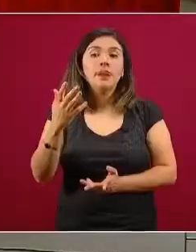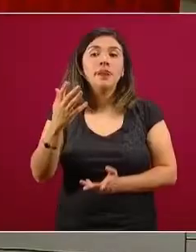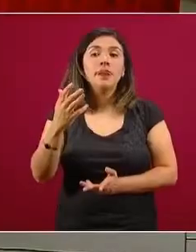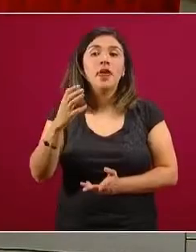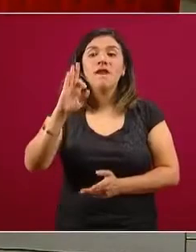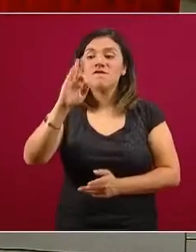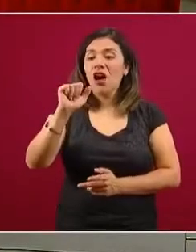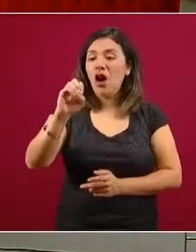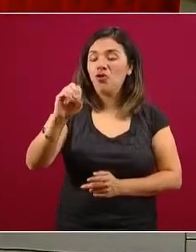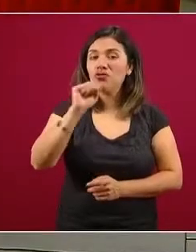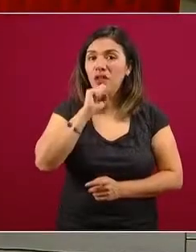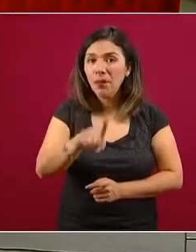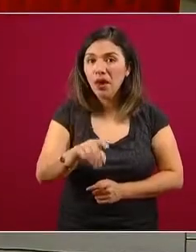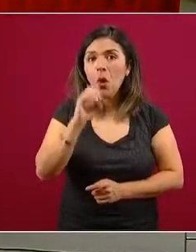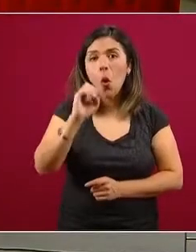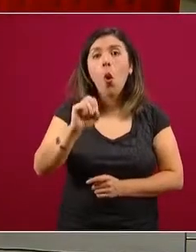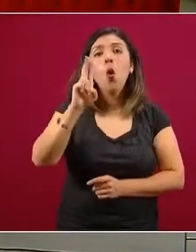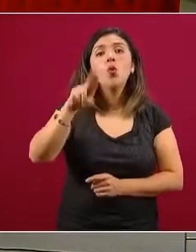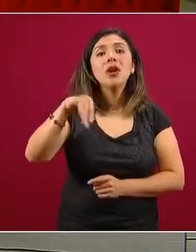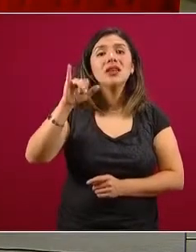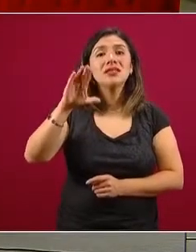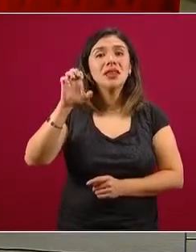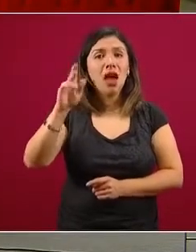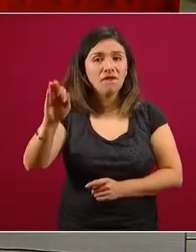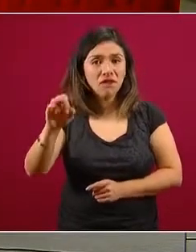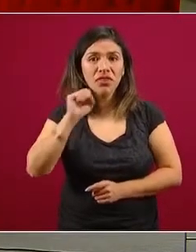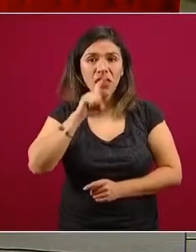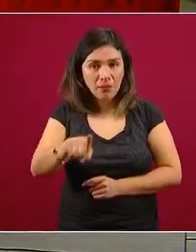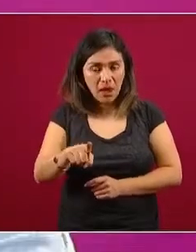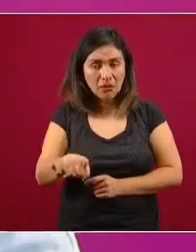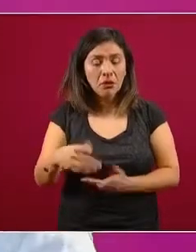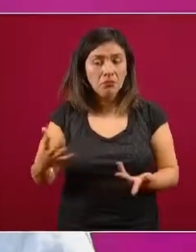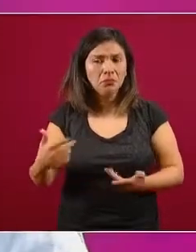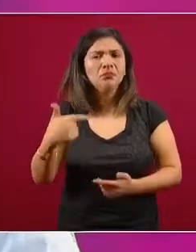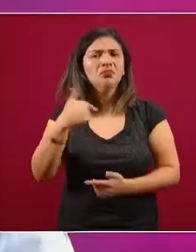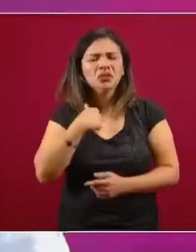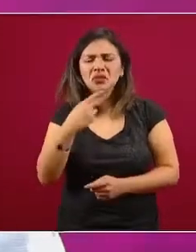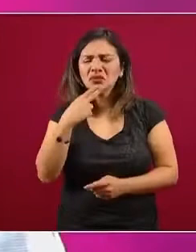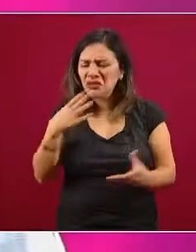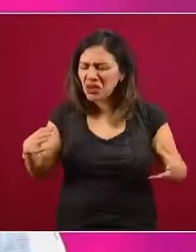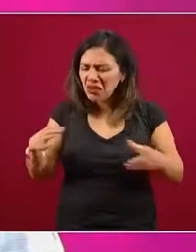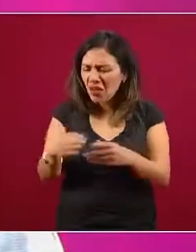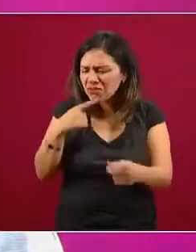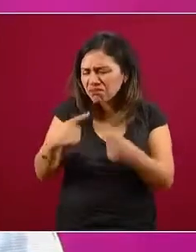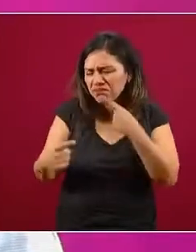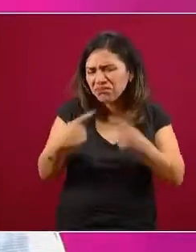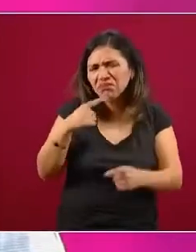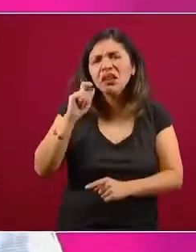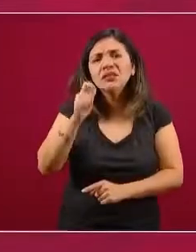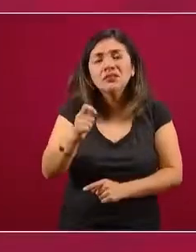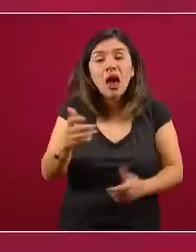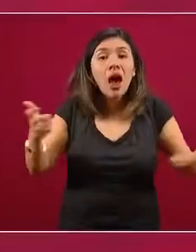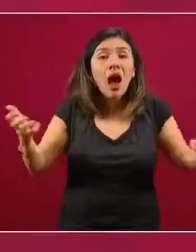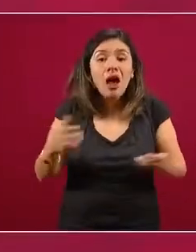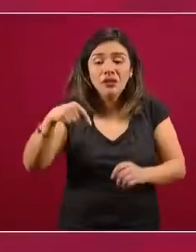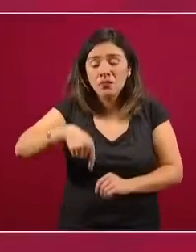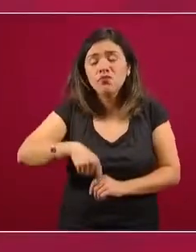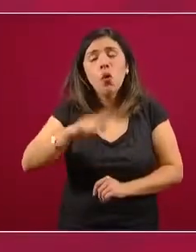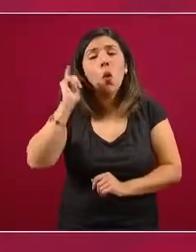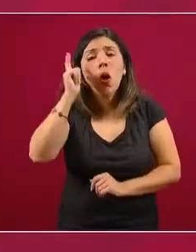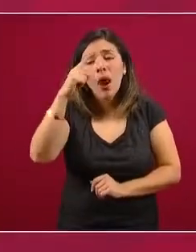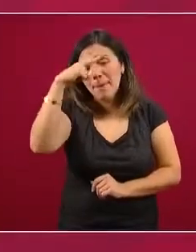la FAO o UNICEF. Y nuestro objetivo es lograr que México tenga